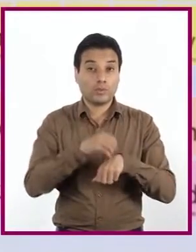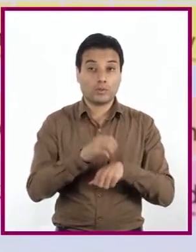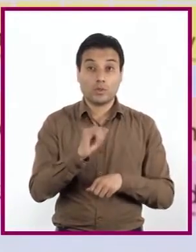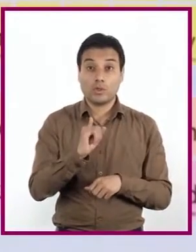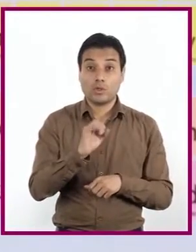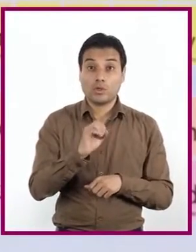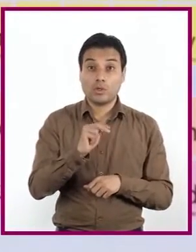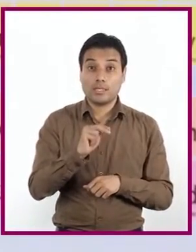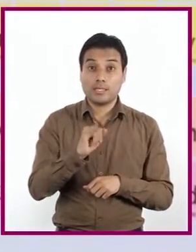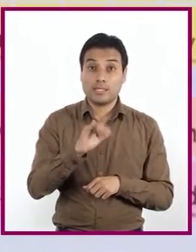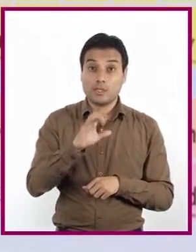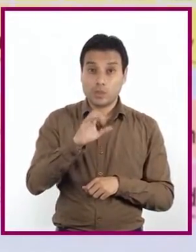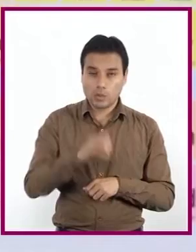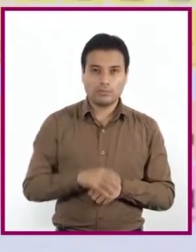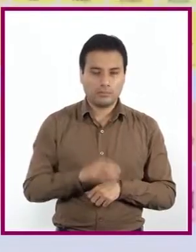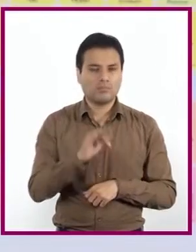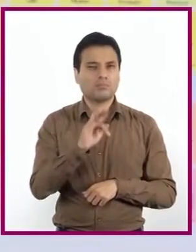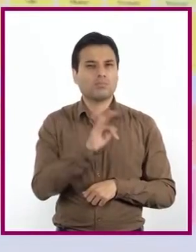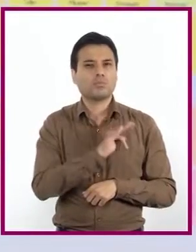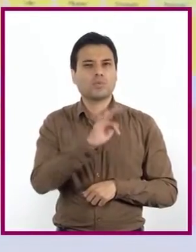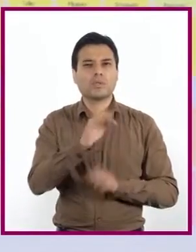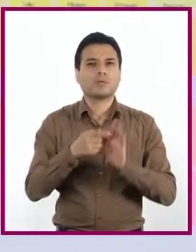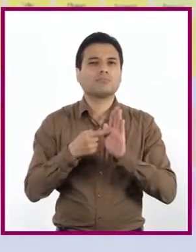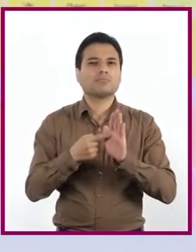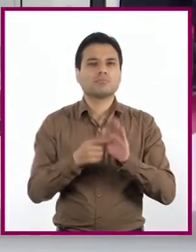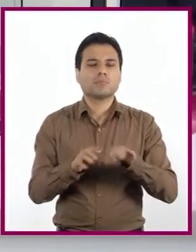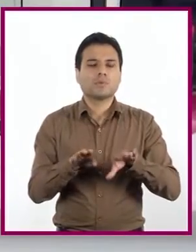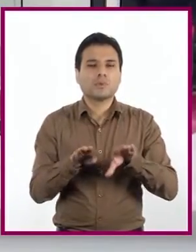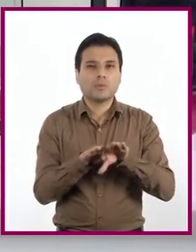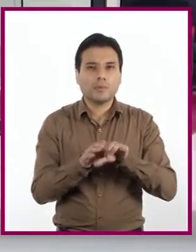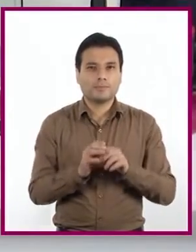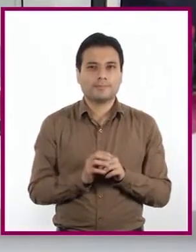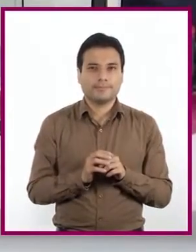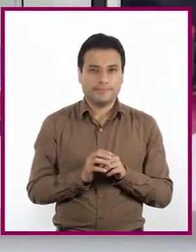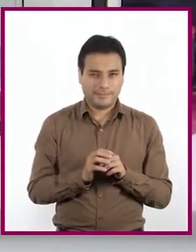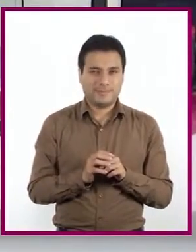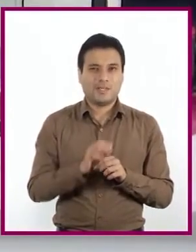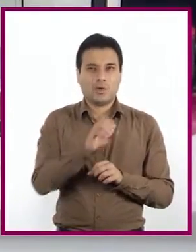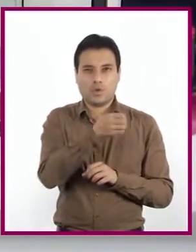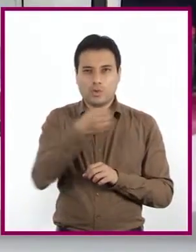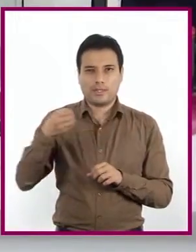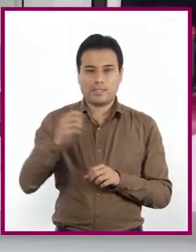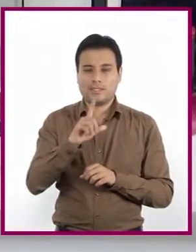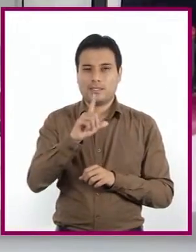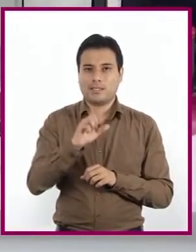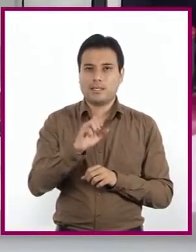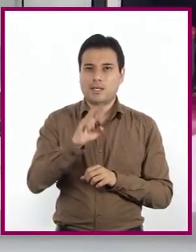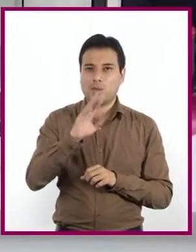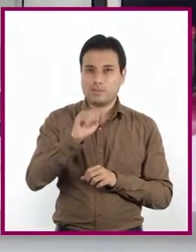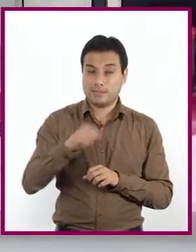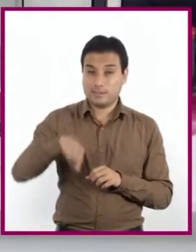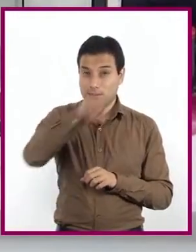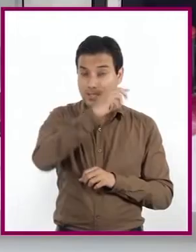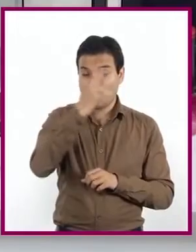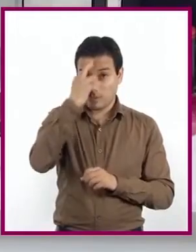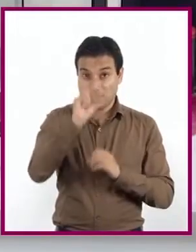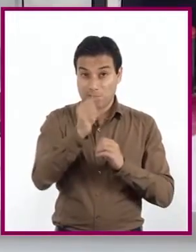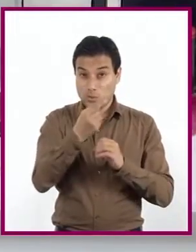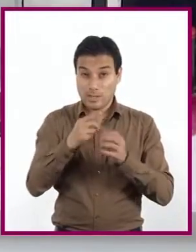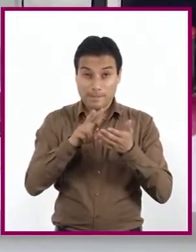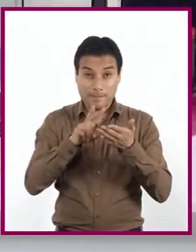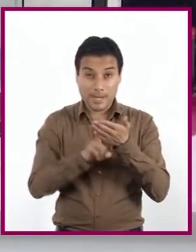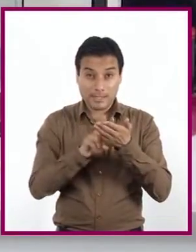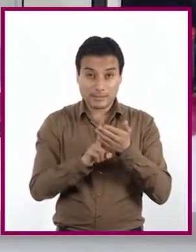podemos representar por medio de la estructura de Lewis. Recuerden que los electrones de valencia